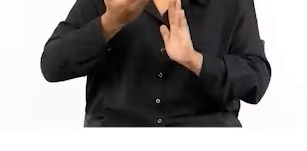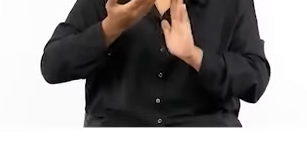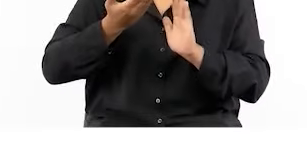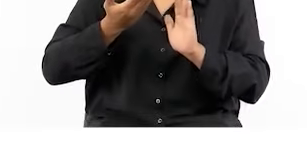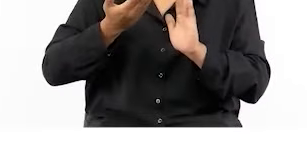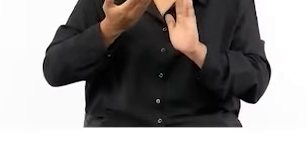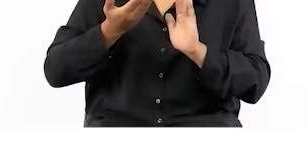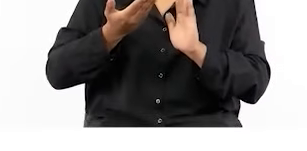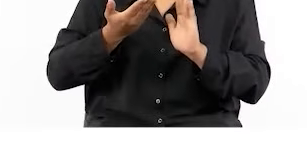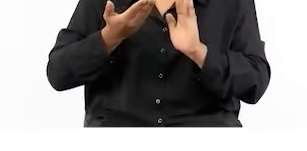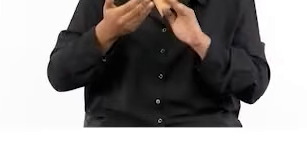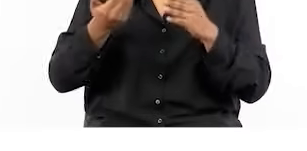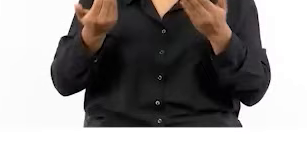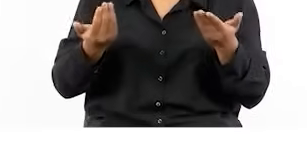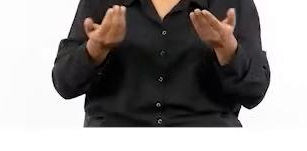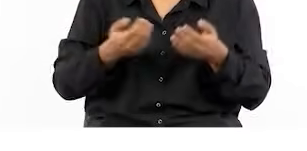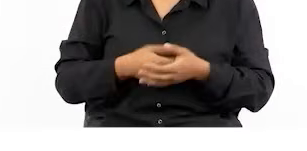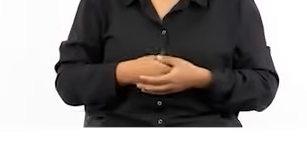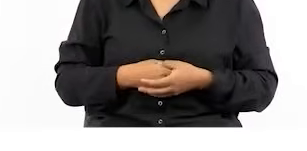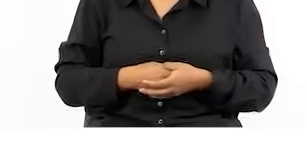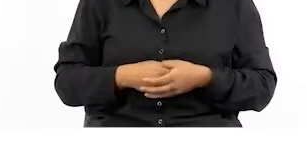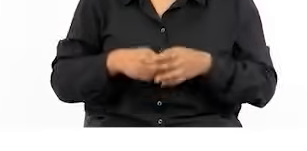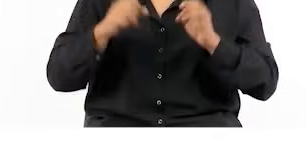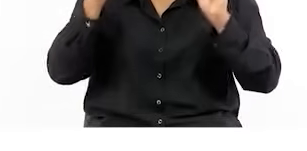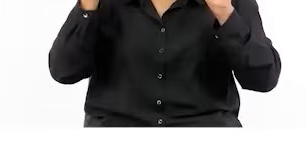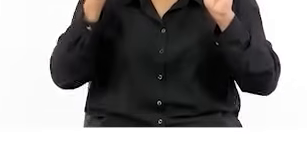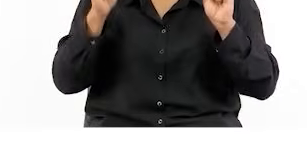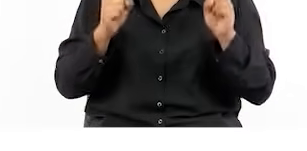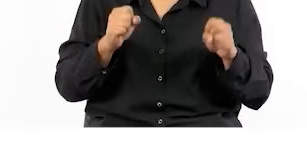Los suelos que están bien desarrollados